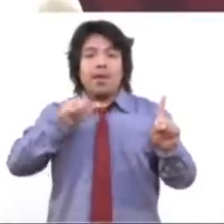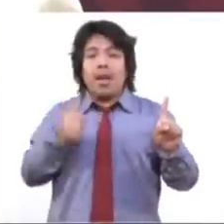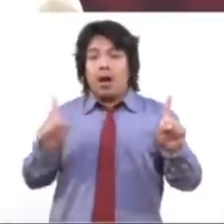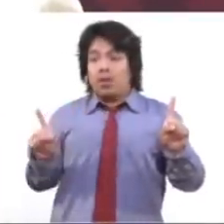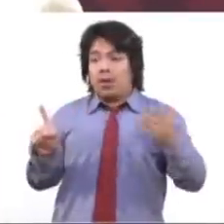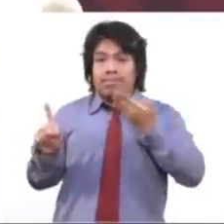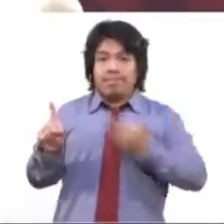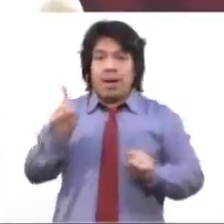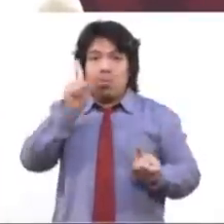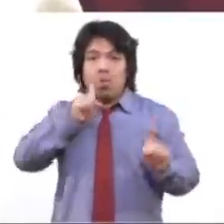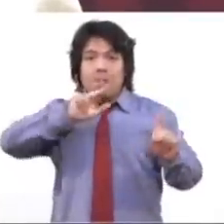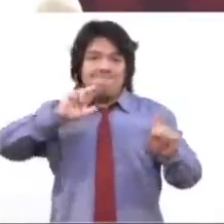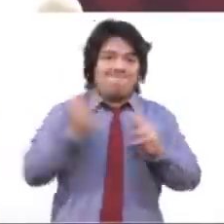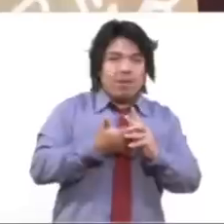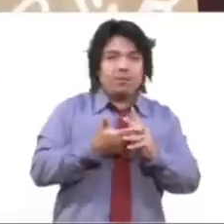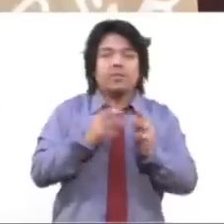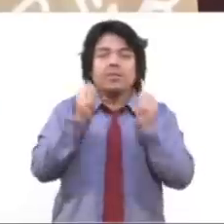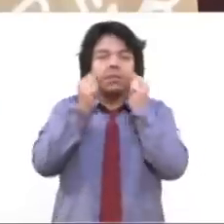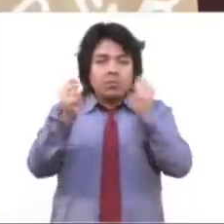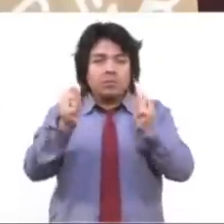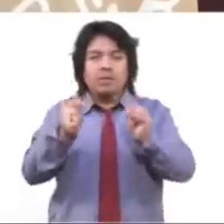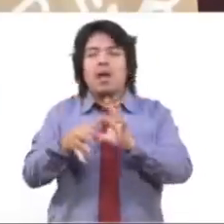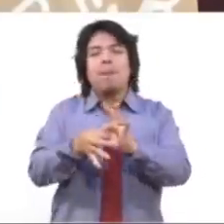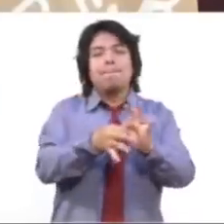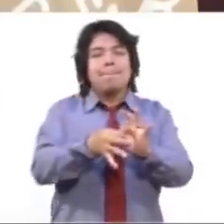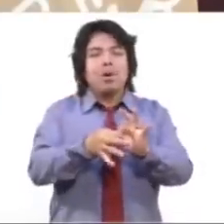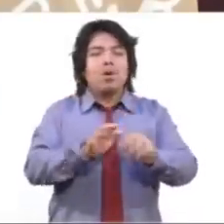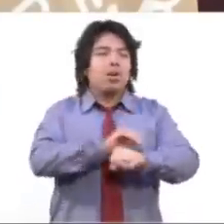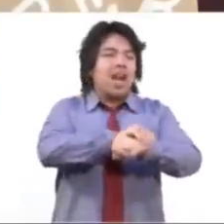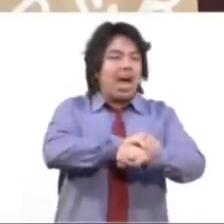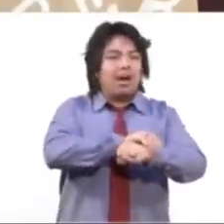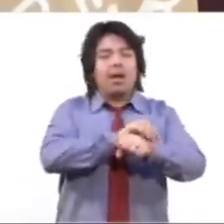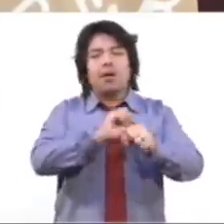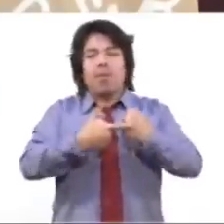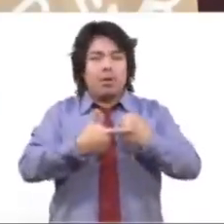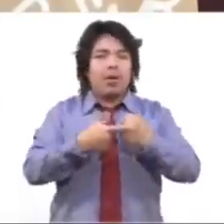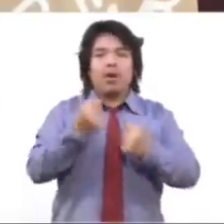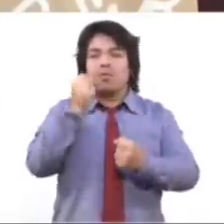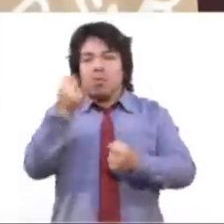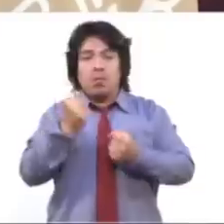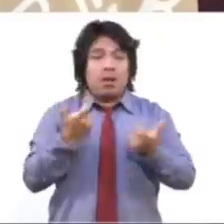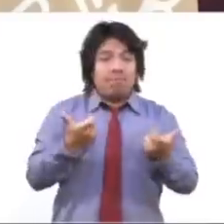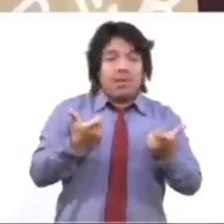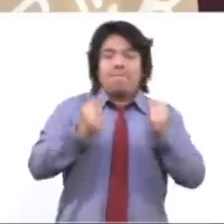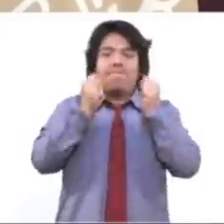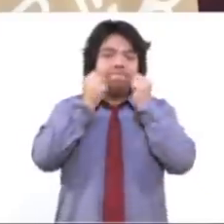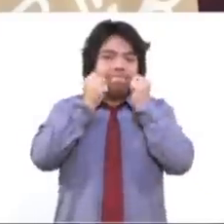Por más vínculos de poder, por más dinero que tengan.